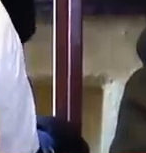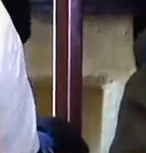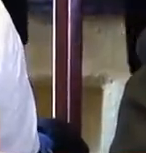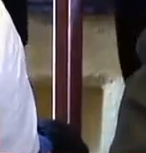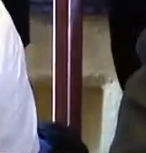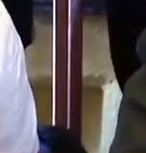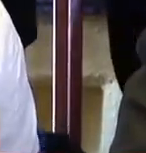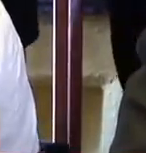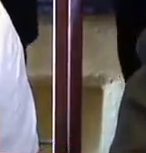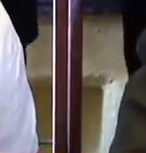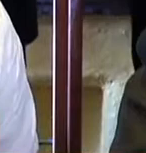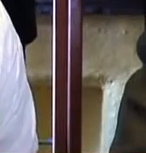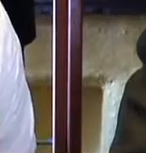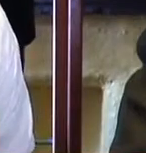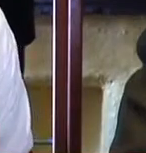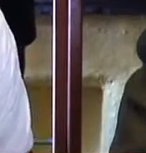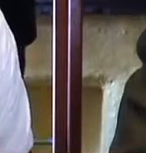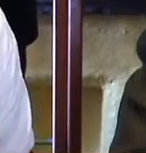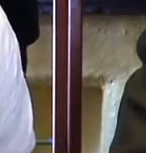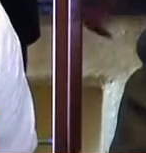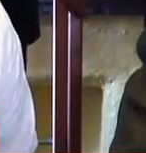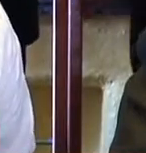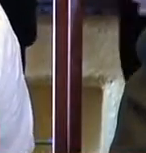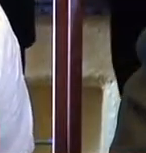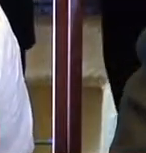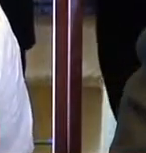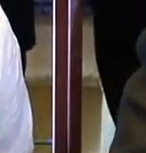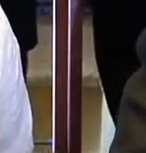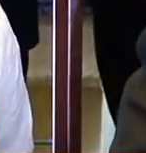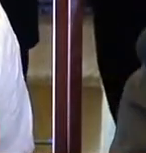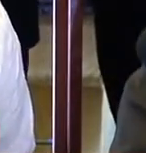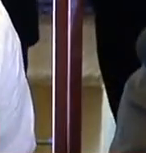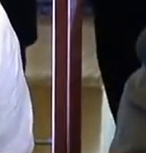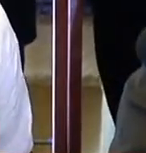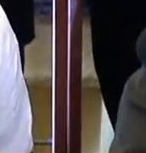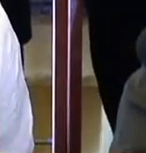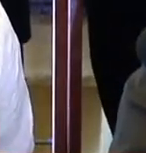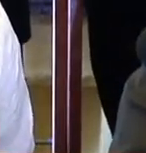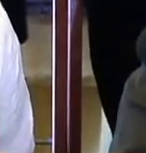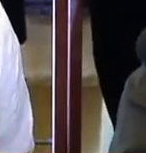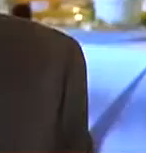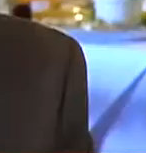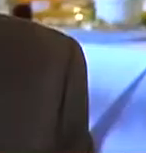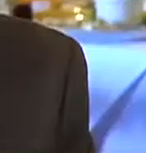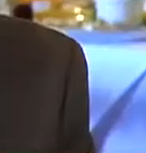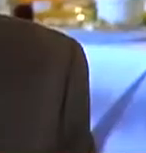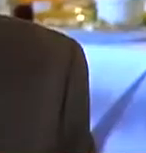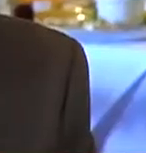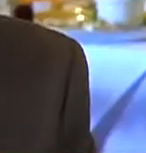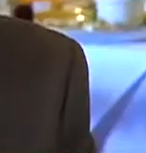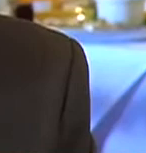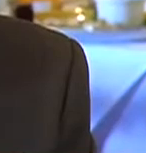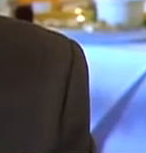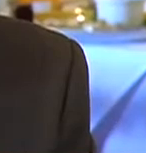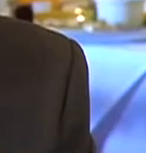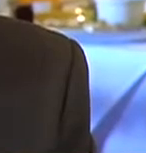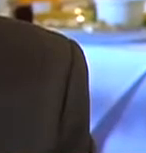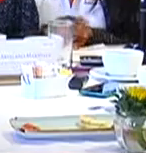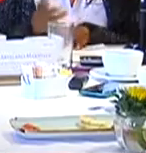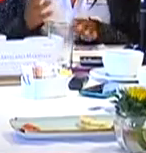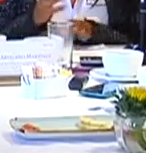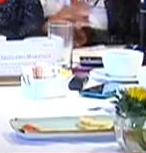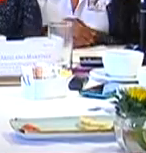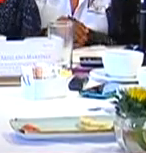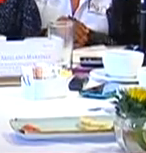como artesanías, música y danza. El propósito es visibilizar la diversidad lingüística del país, así como la realidad